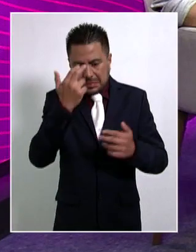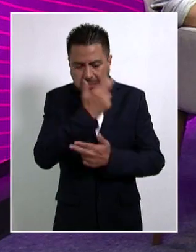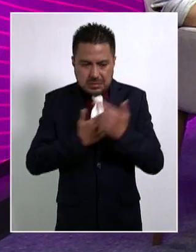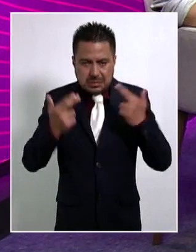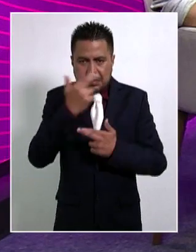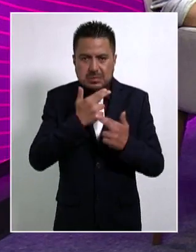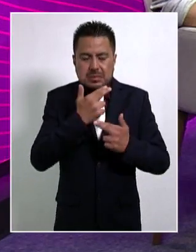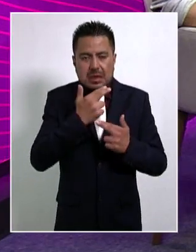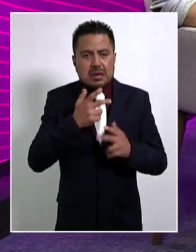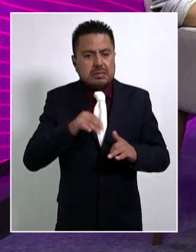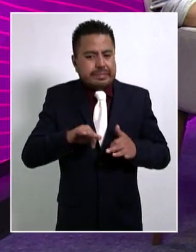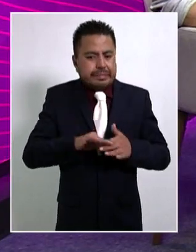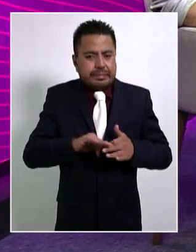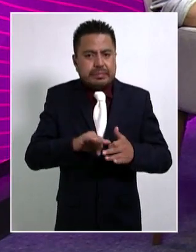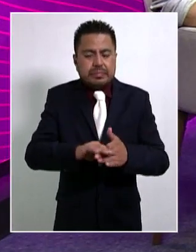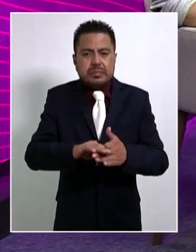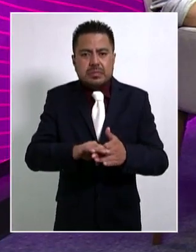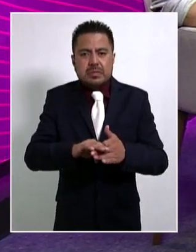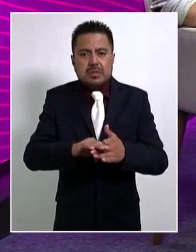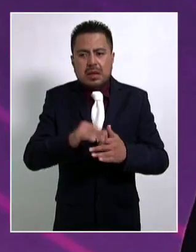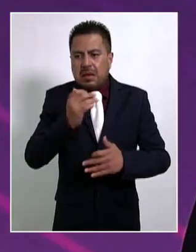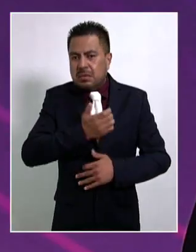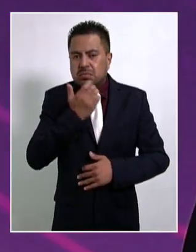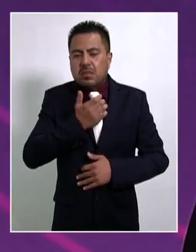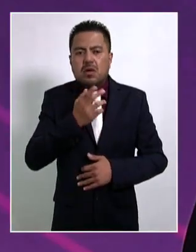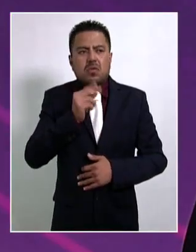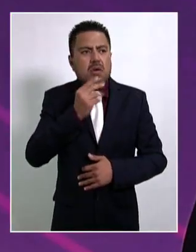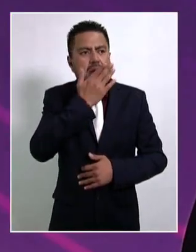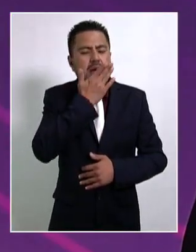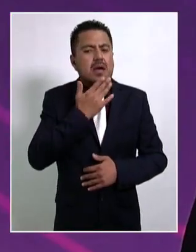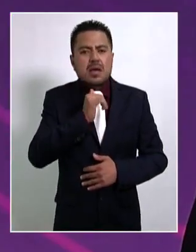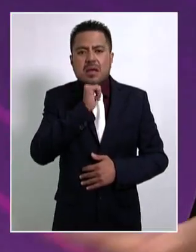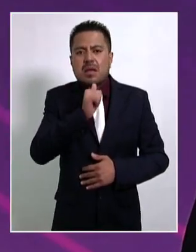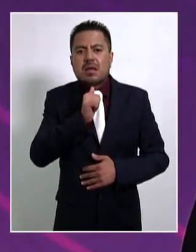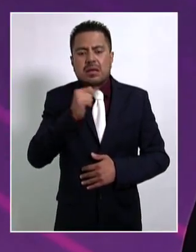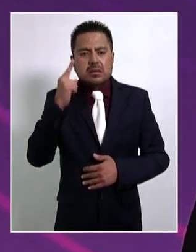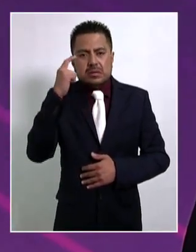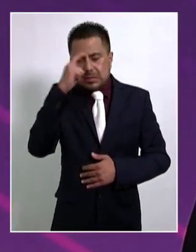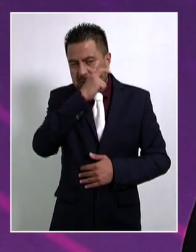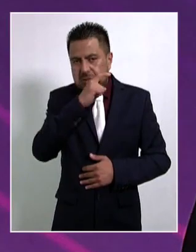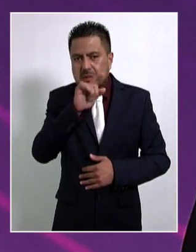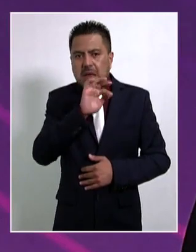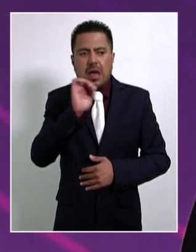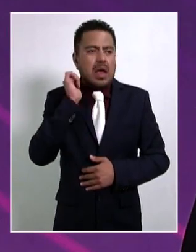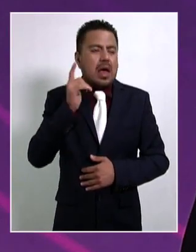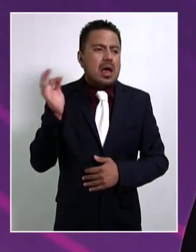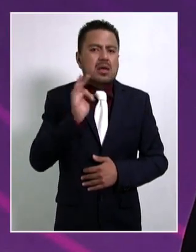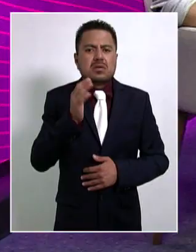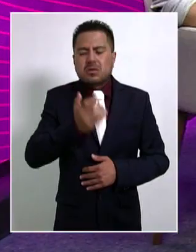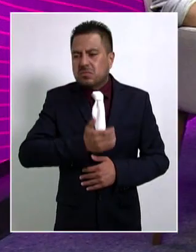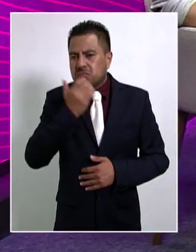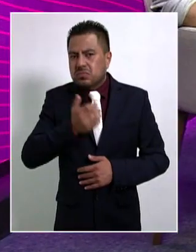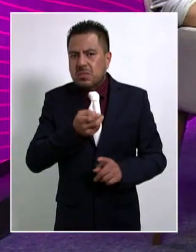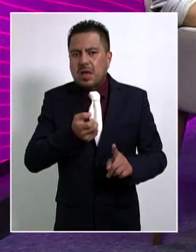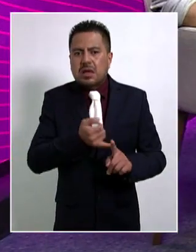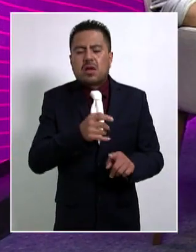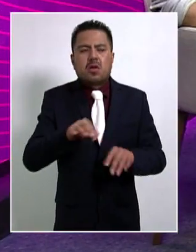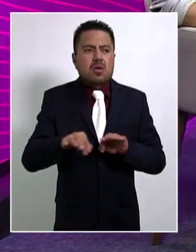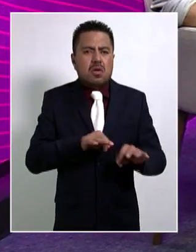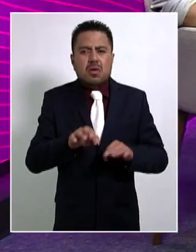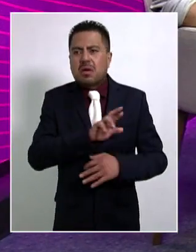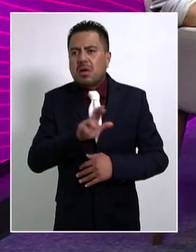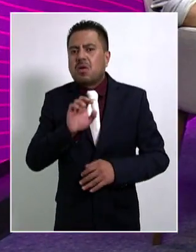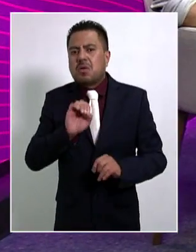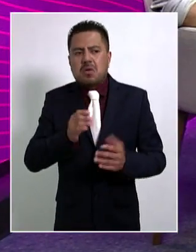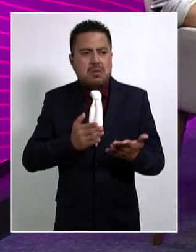tan cotidianos. Y pues nada, sería como esas dificultades de algo tan cotidiano como pedir trabajo, como